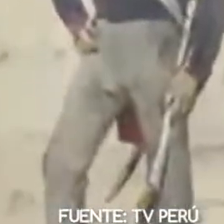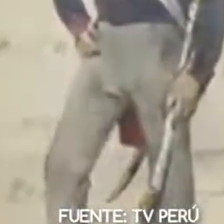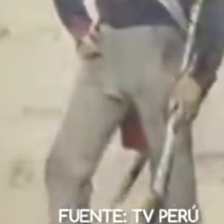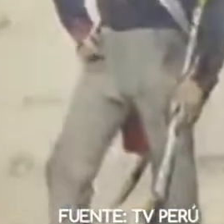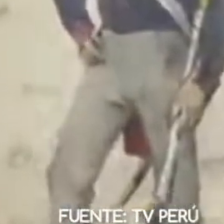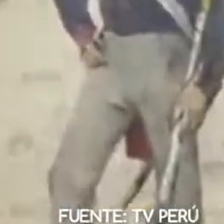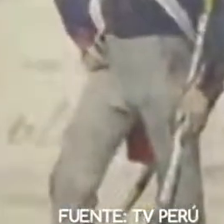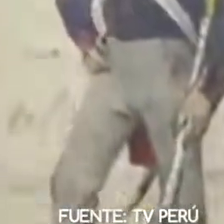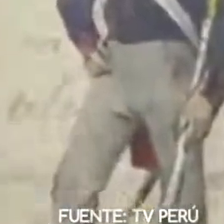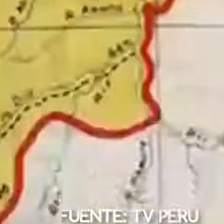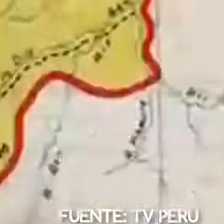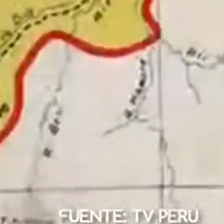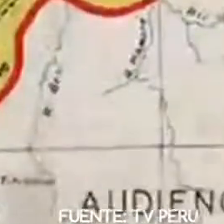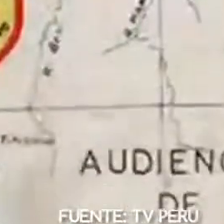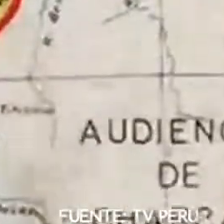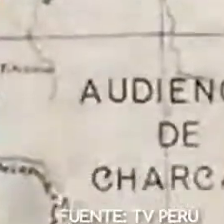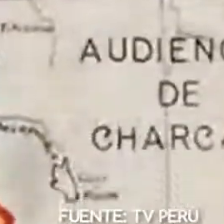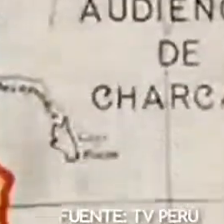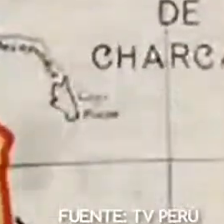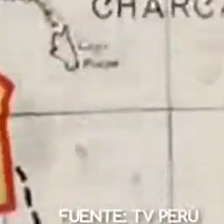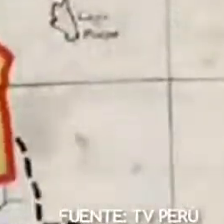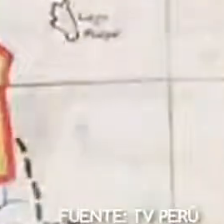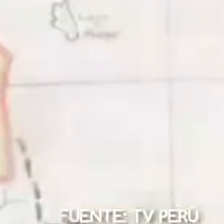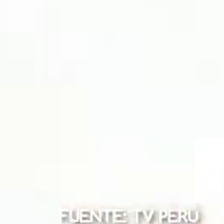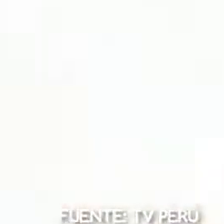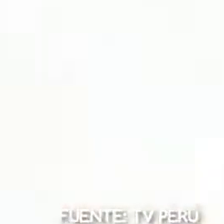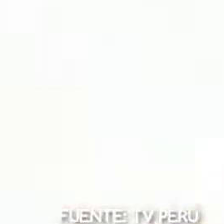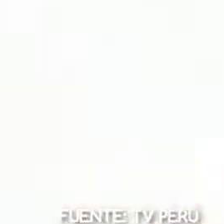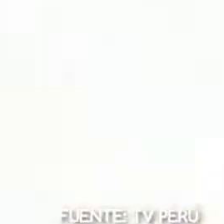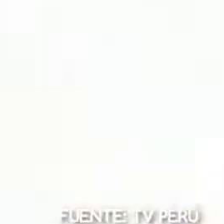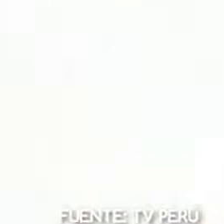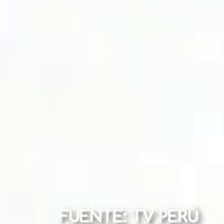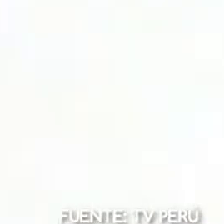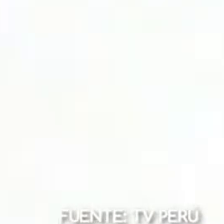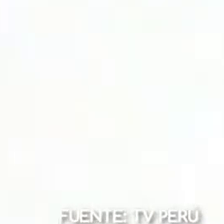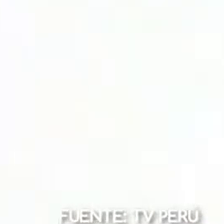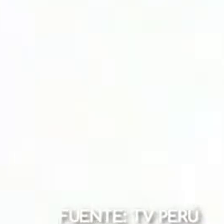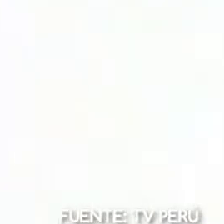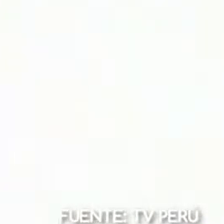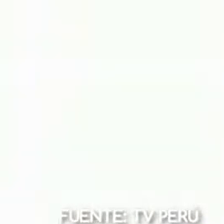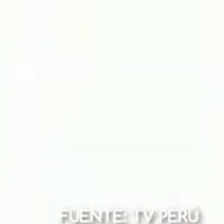actitudes posteriormente asumidas por las distintas regiones del virreinato.